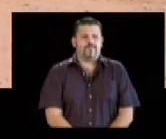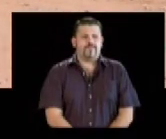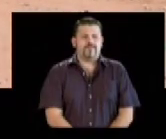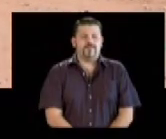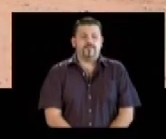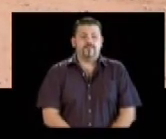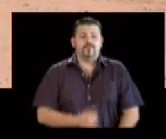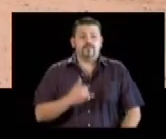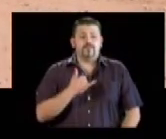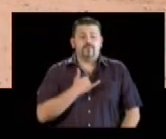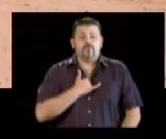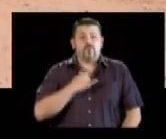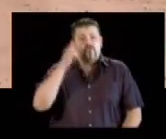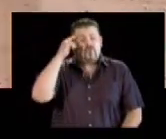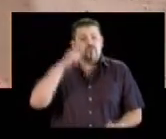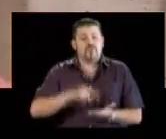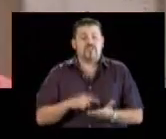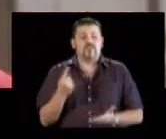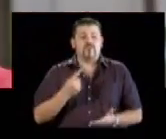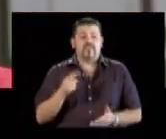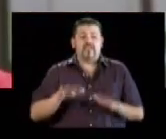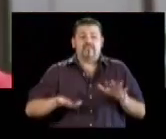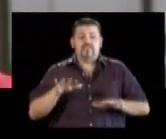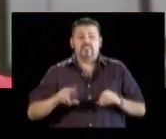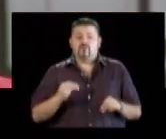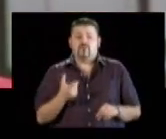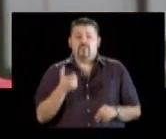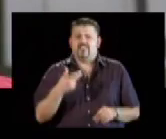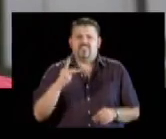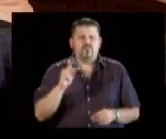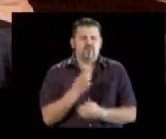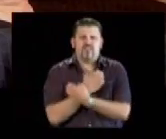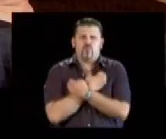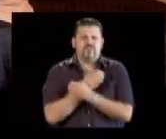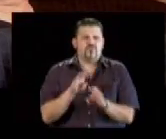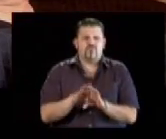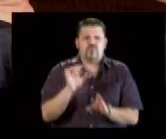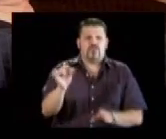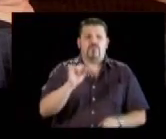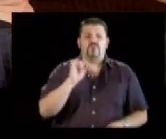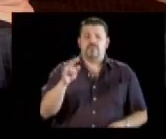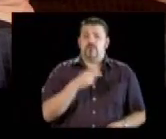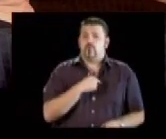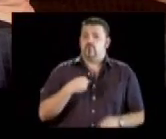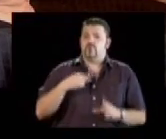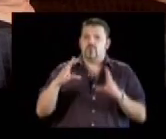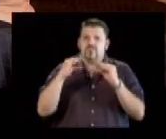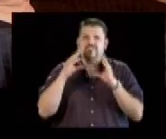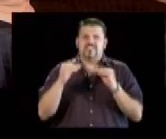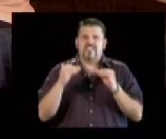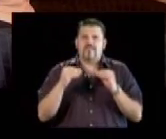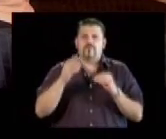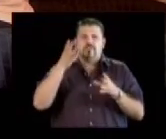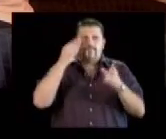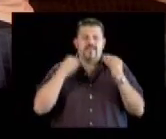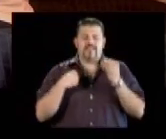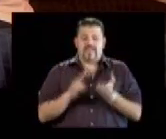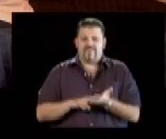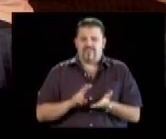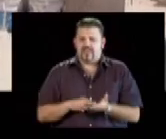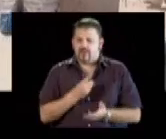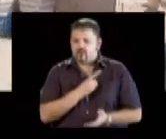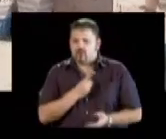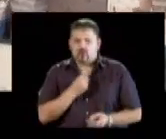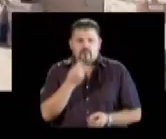Yo creo que a veces dicen que una mejor herencia es dinero, pero yo creo que es una educación, una profesión. Los enseñamos a valerse por sí solos, para que